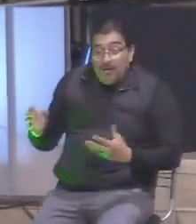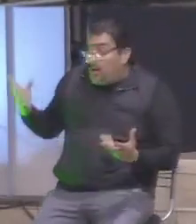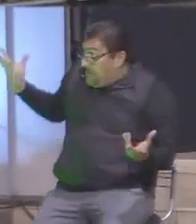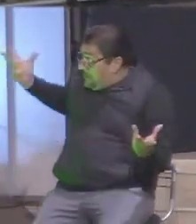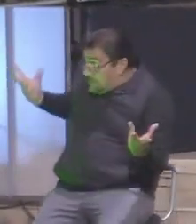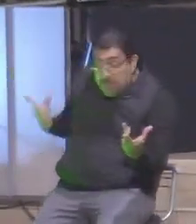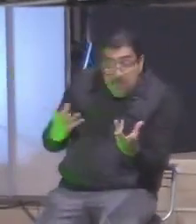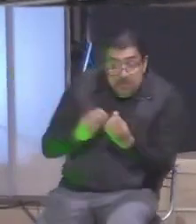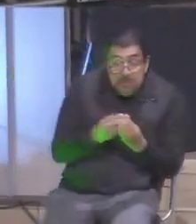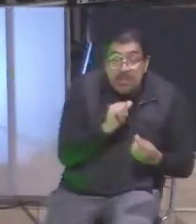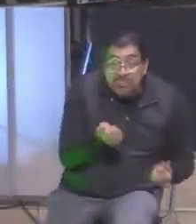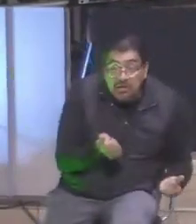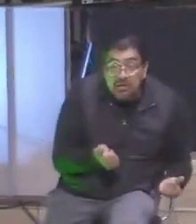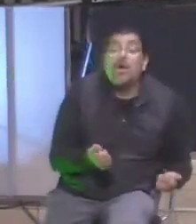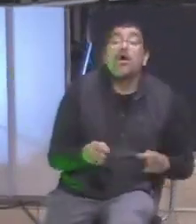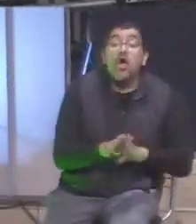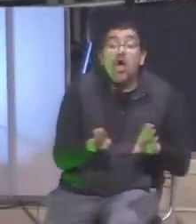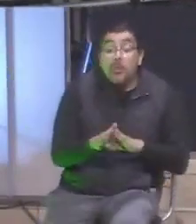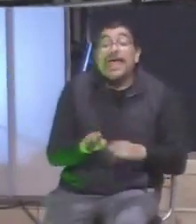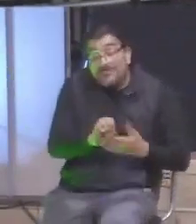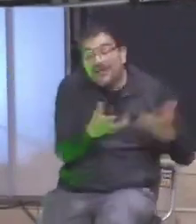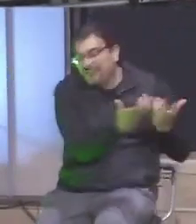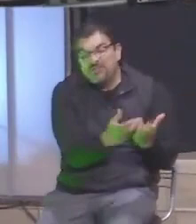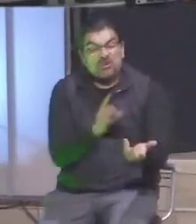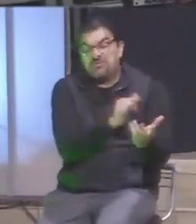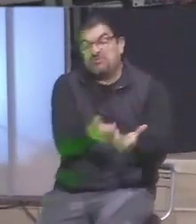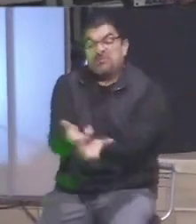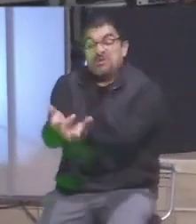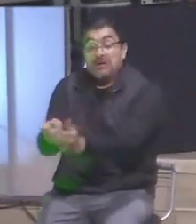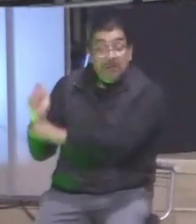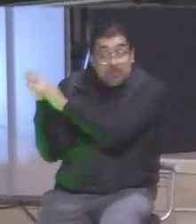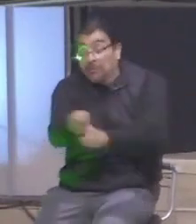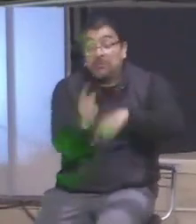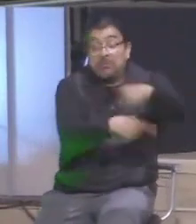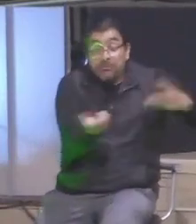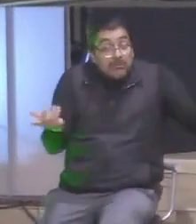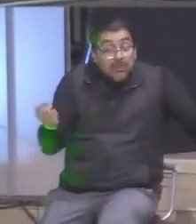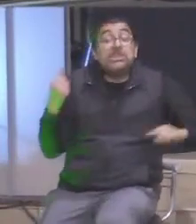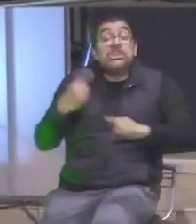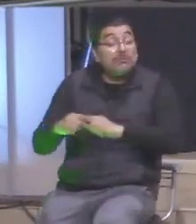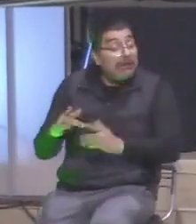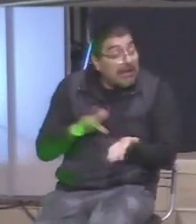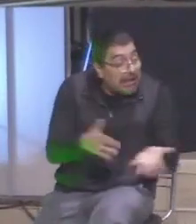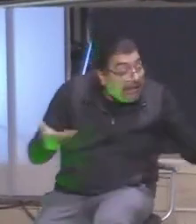acompaña quién levanta el hacha nadie